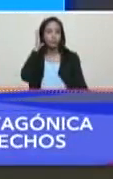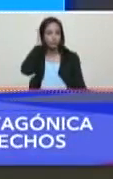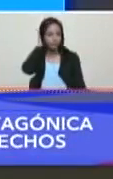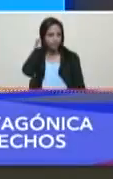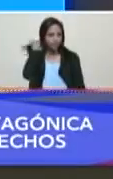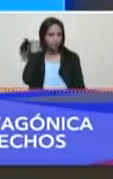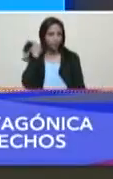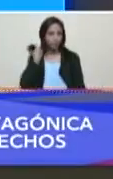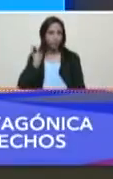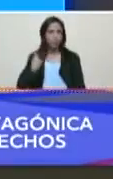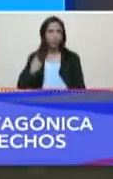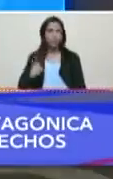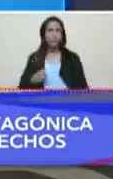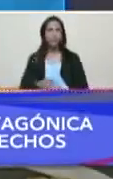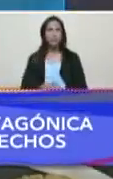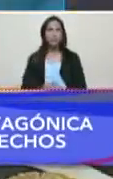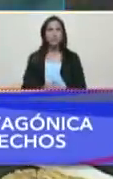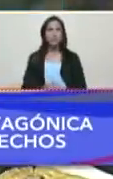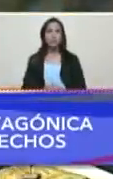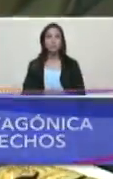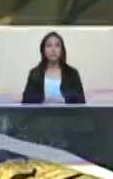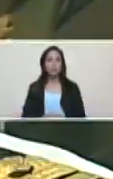Esa república que nació